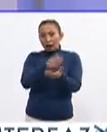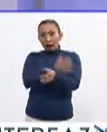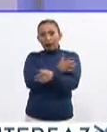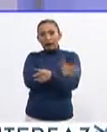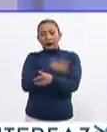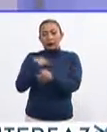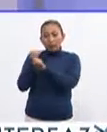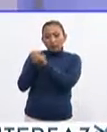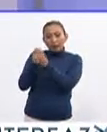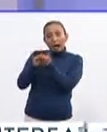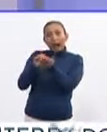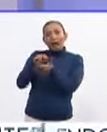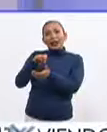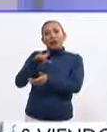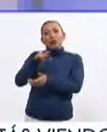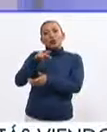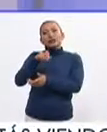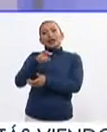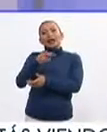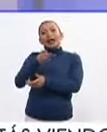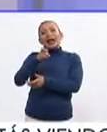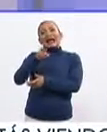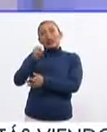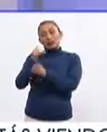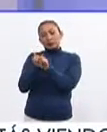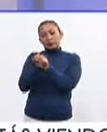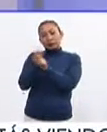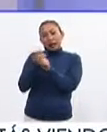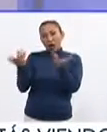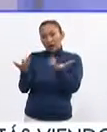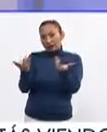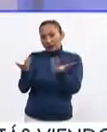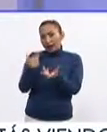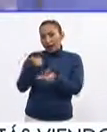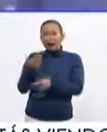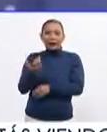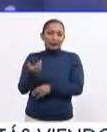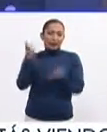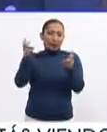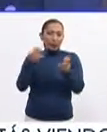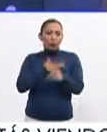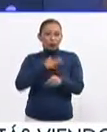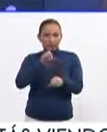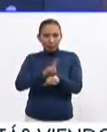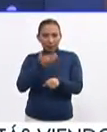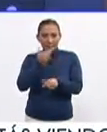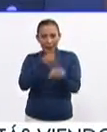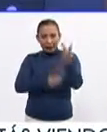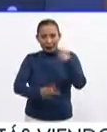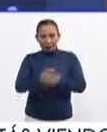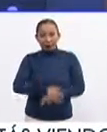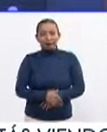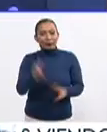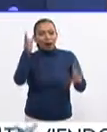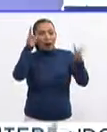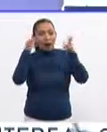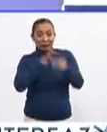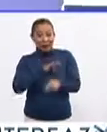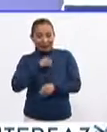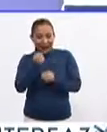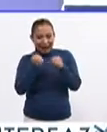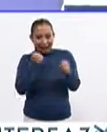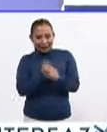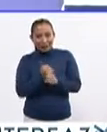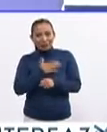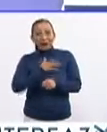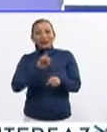compañera generadora de información, Ana Luisa Guerrero, que preparó un trabajo especial sobre este tema. Ana Luisa, muy buenos días, bienvenida. Feliz año. Ana Luisa, ¿cómo